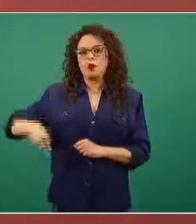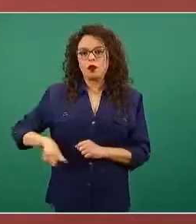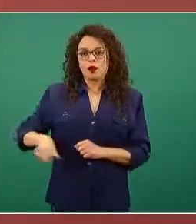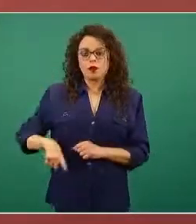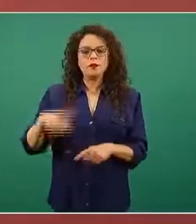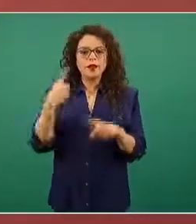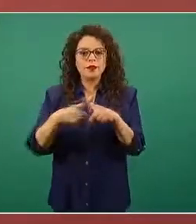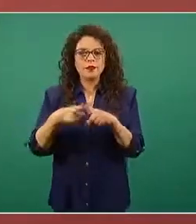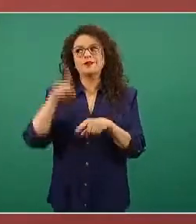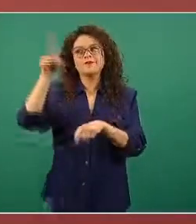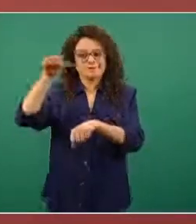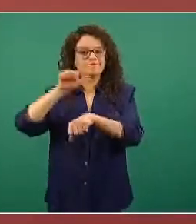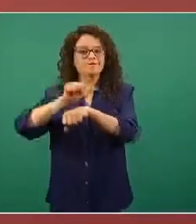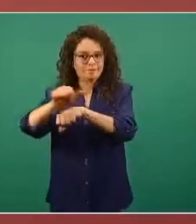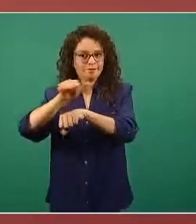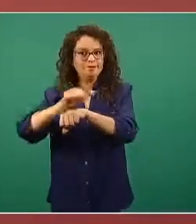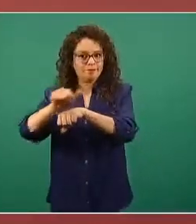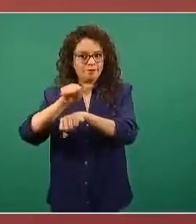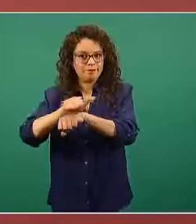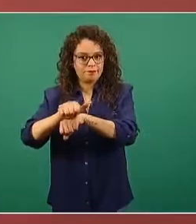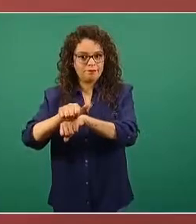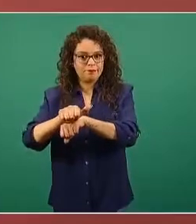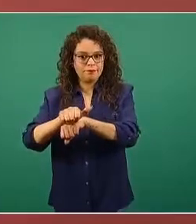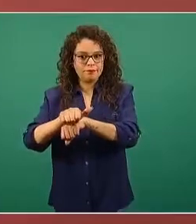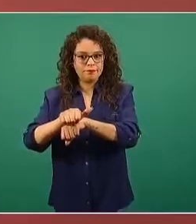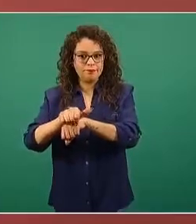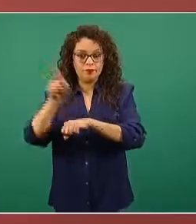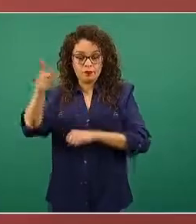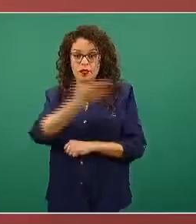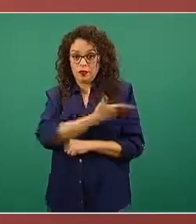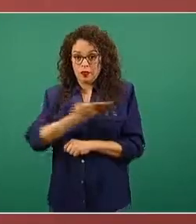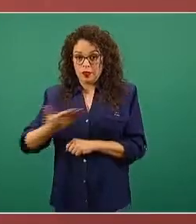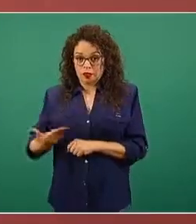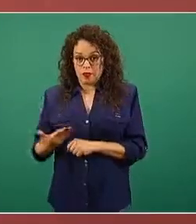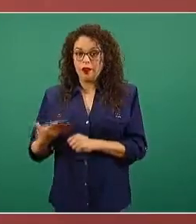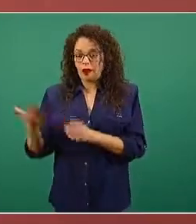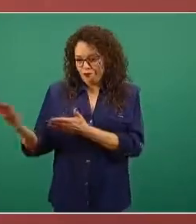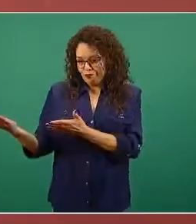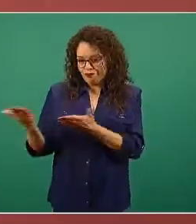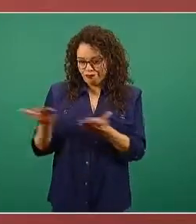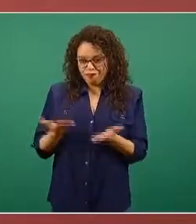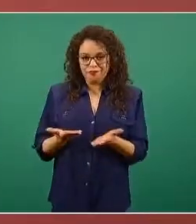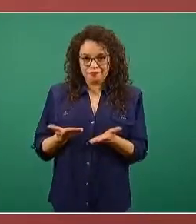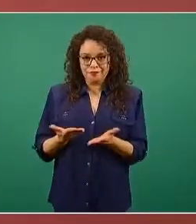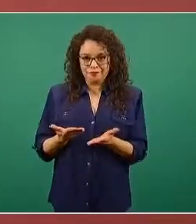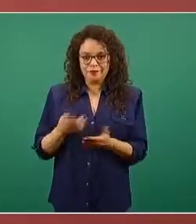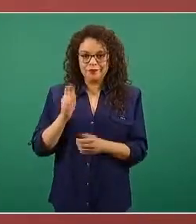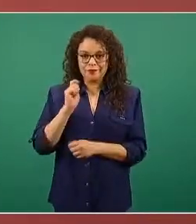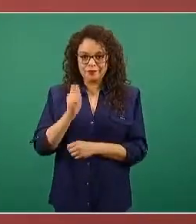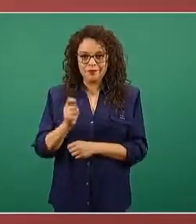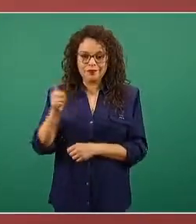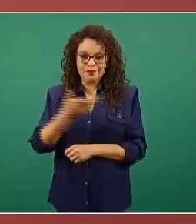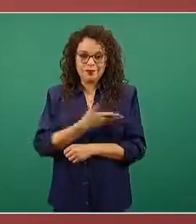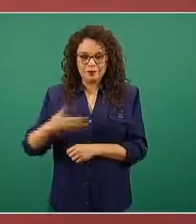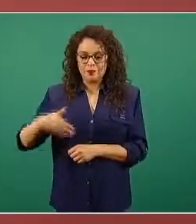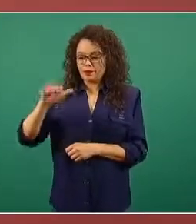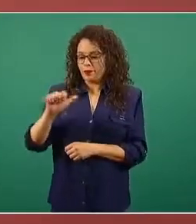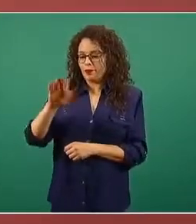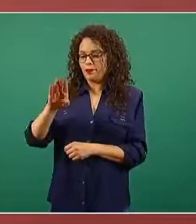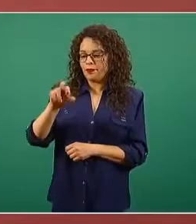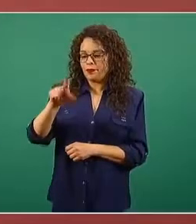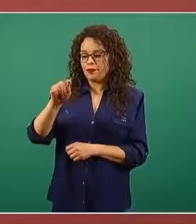argentino, donde nos recibió el propio jefe del Estado argentino, que es el presidente Alberto Fernández.